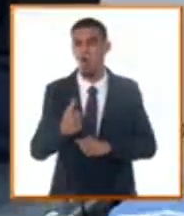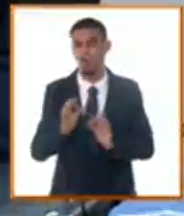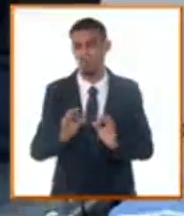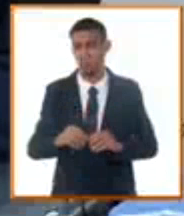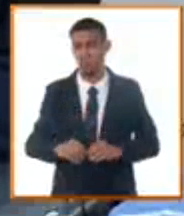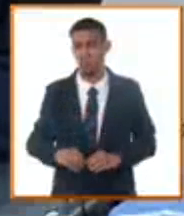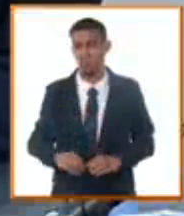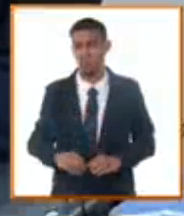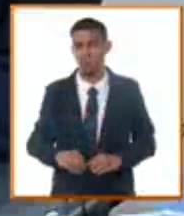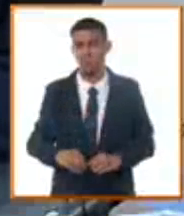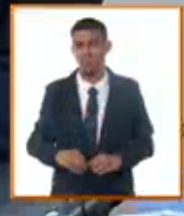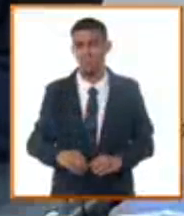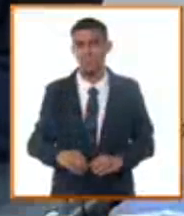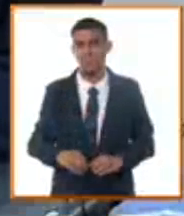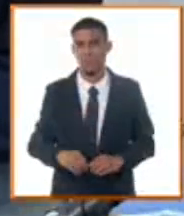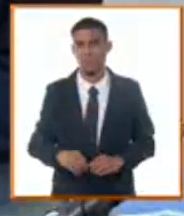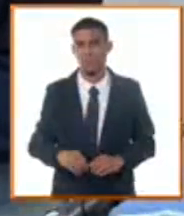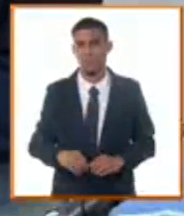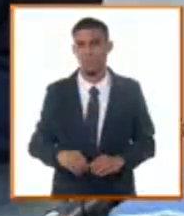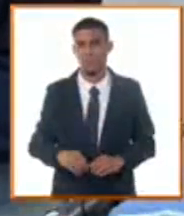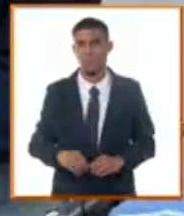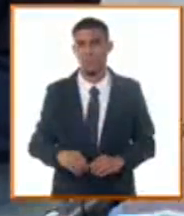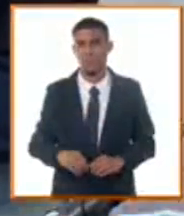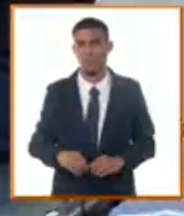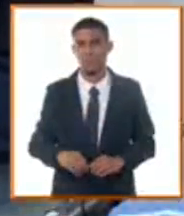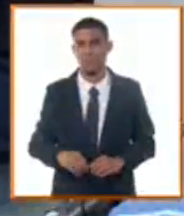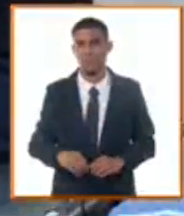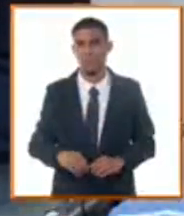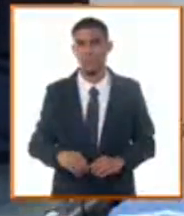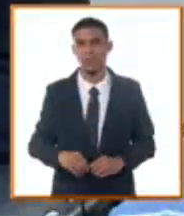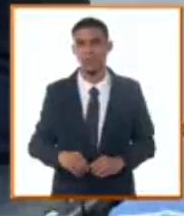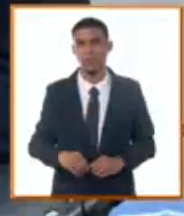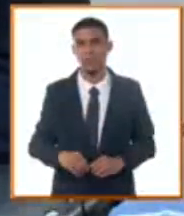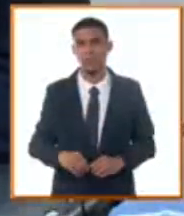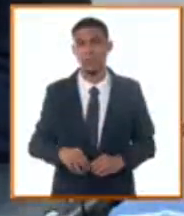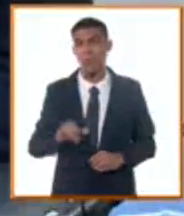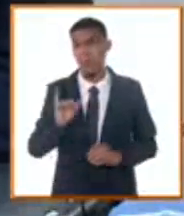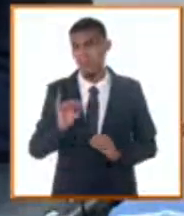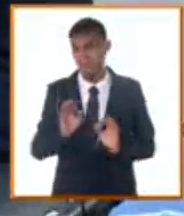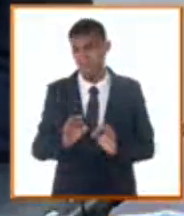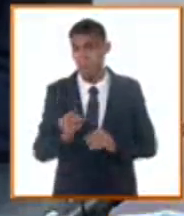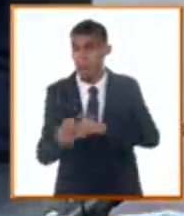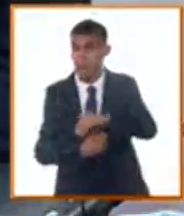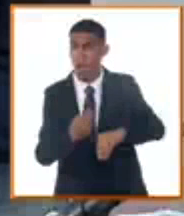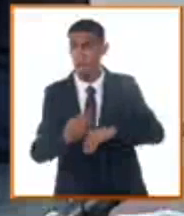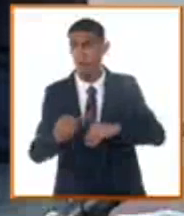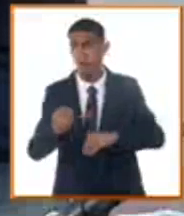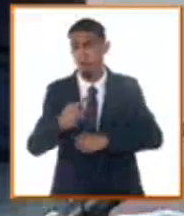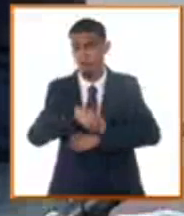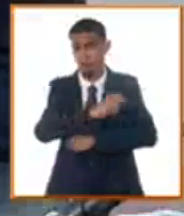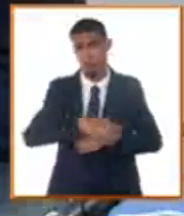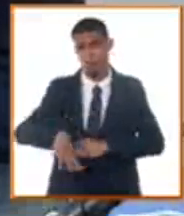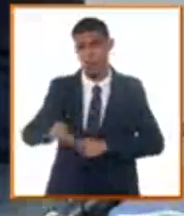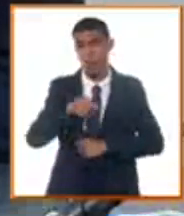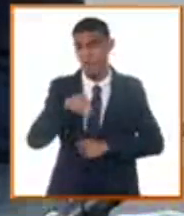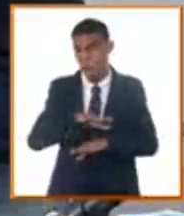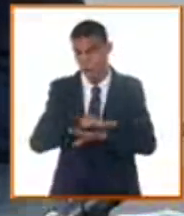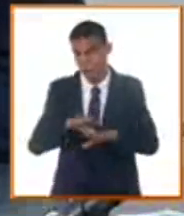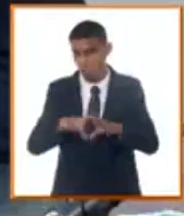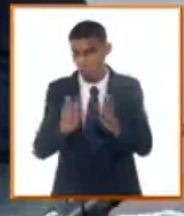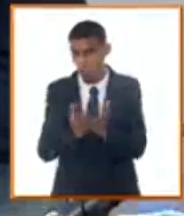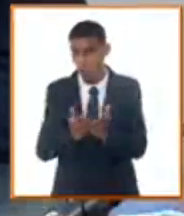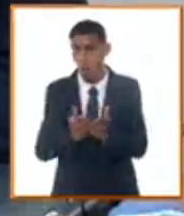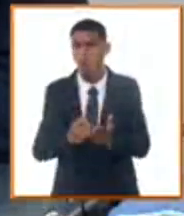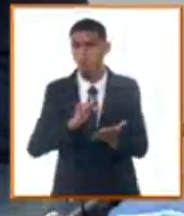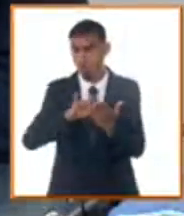N veces las posibilidades de bancarización de la sociedad cubana. Ya está la autopista, ahora hay que ponerle servicio a